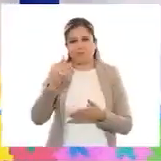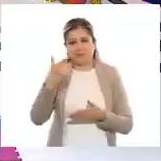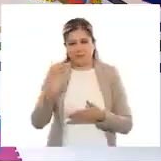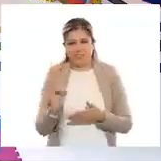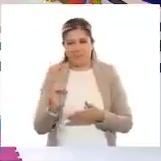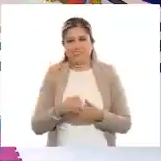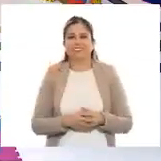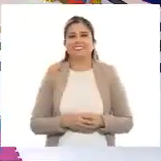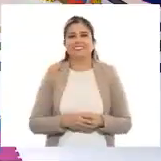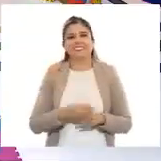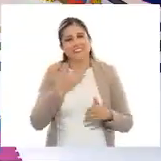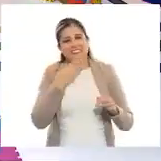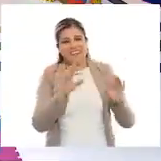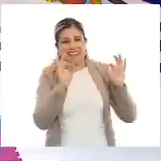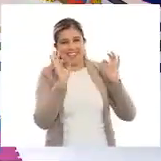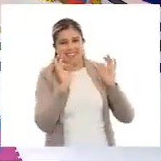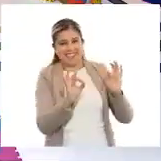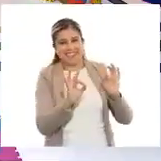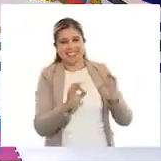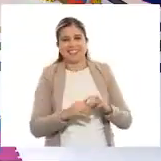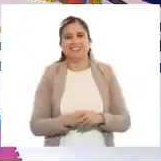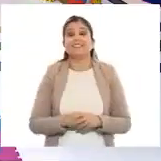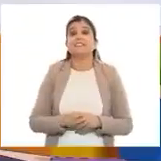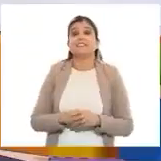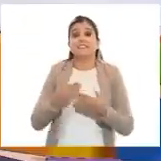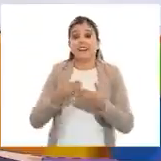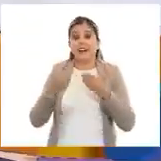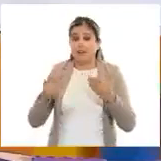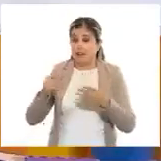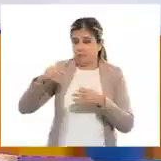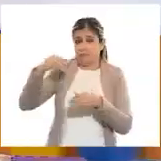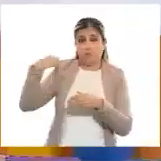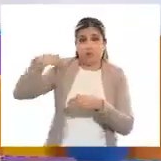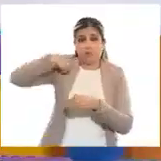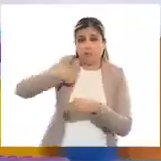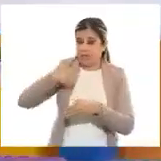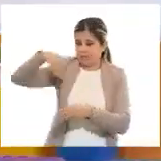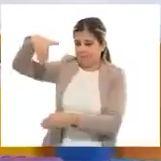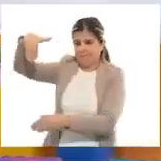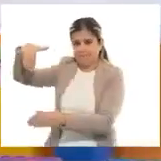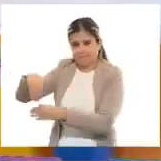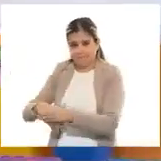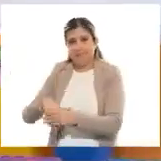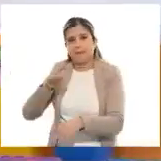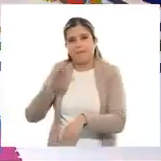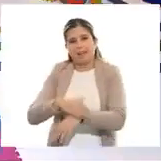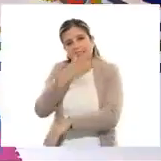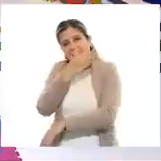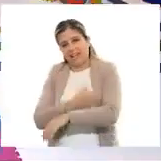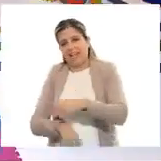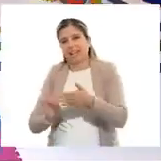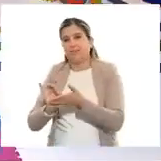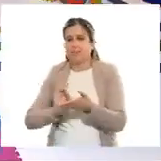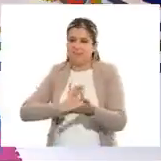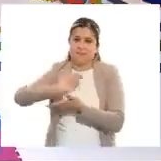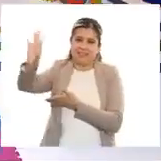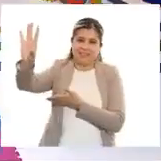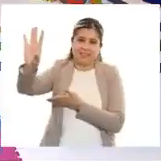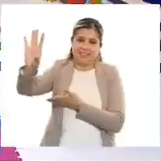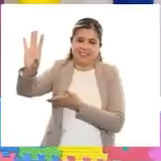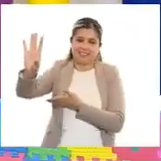bien, está listo. Entonces, lo guardamos en la mochila y más tarde, Ale, le vamos a hacer llegar